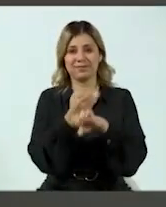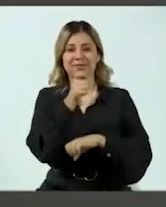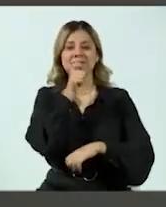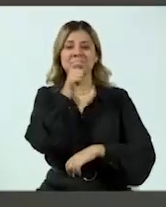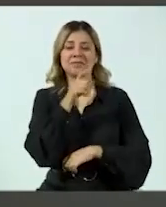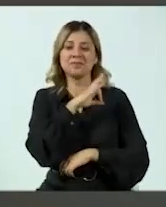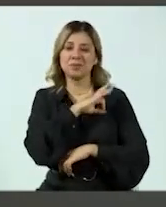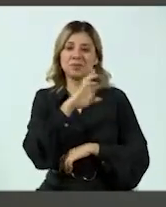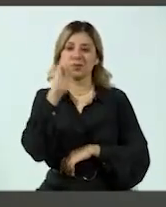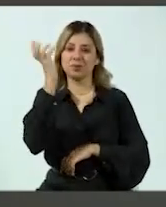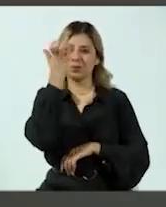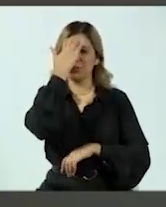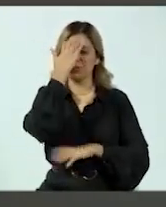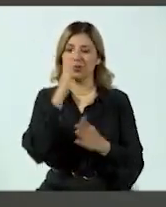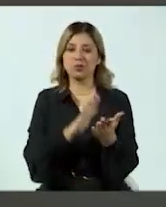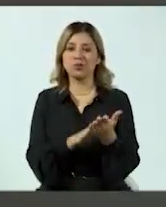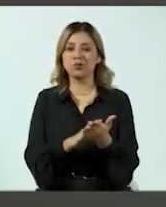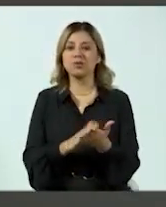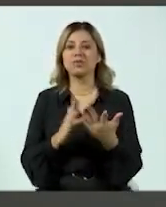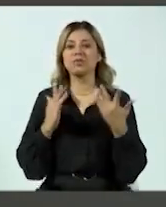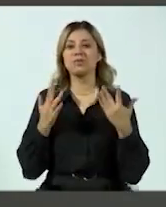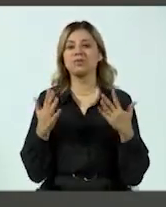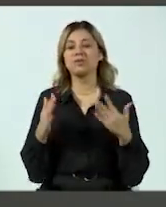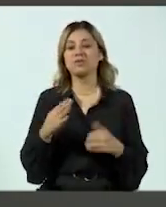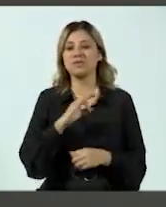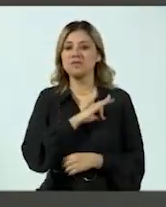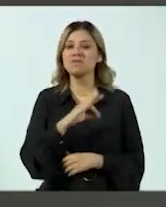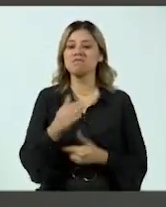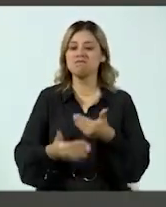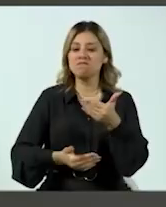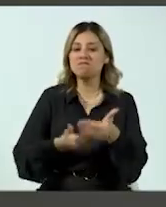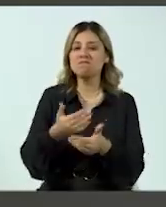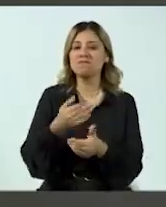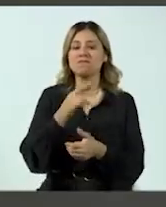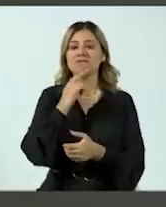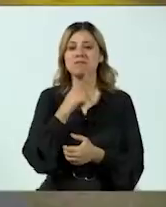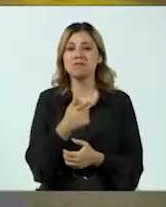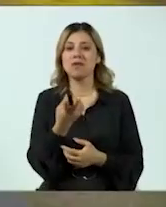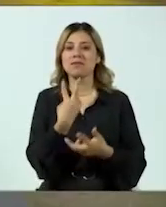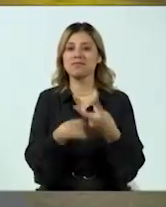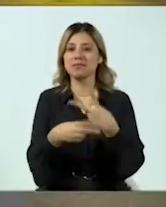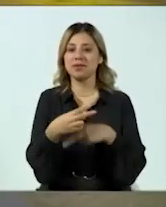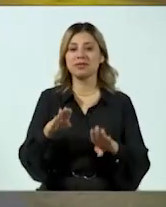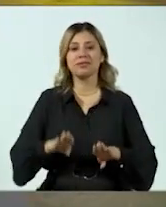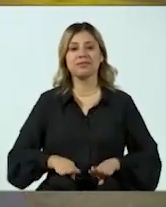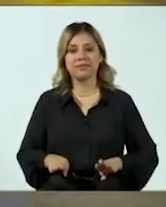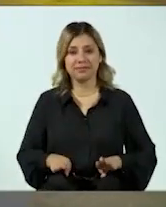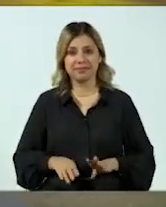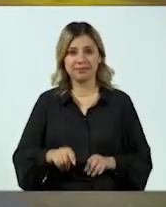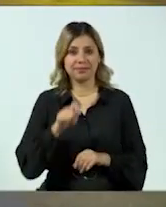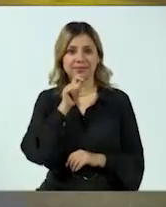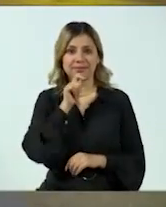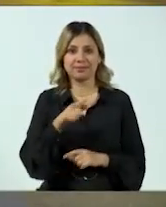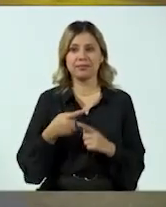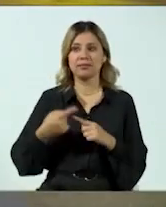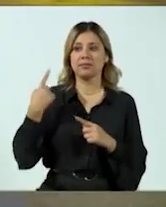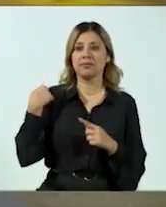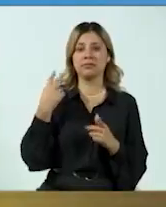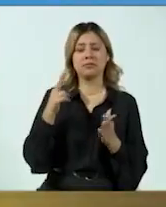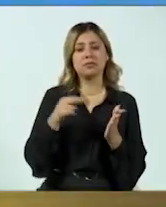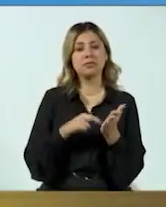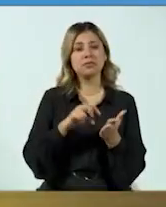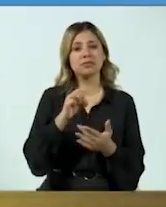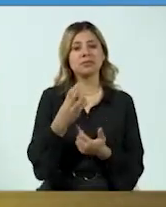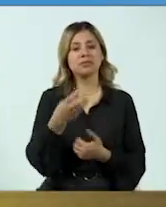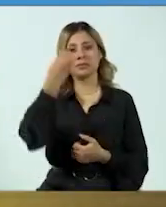de poder reconocer y seguir viendo este semillero de talentos que tenemos en Jalisco después de lo que se registró el 202 tres